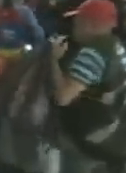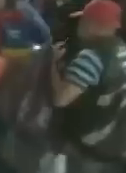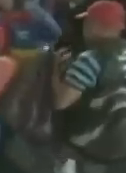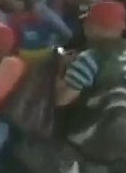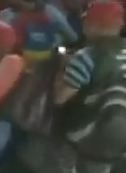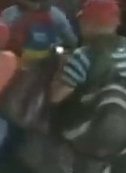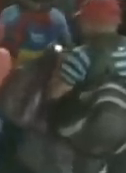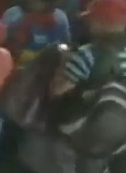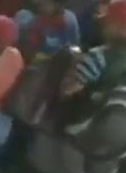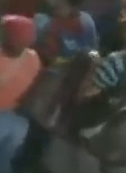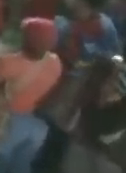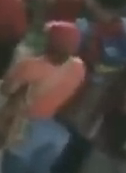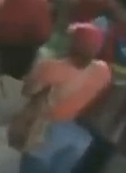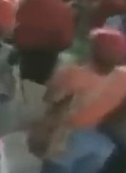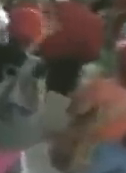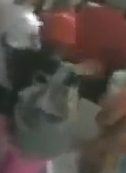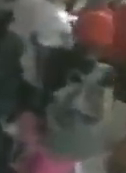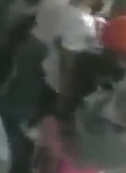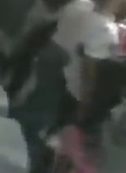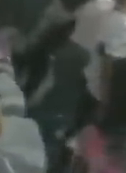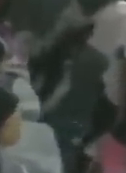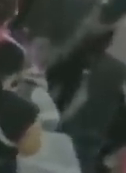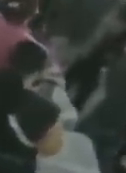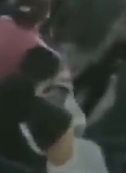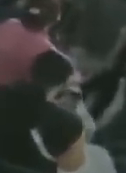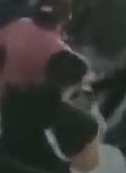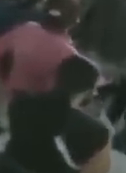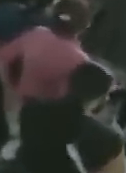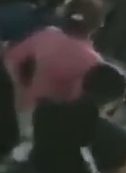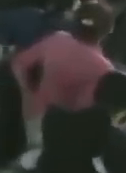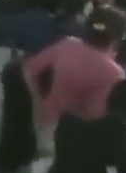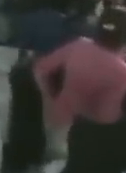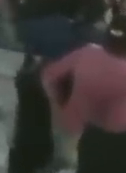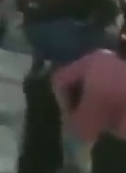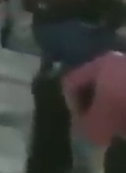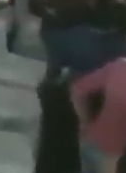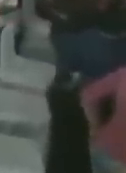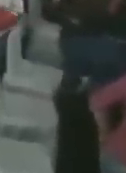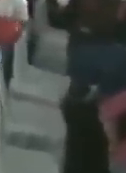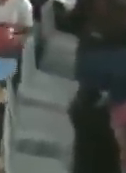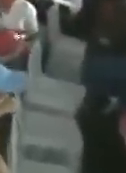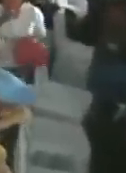movimientos pobladores y pobladoras nosotros vamos a despedir esta transmisión